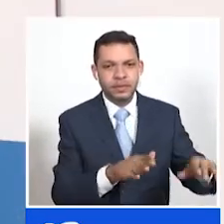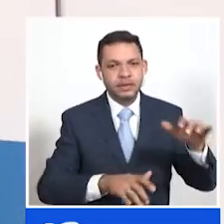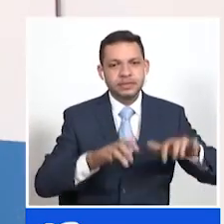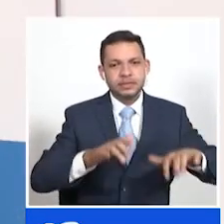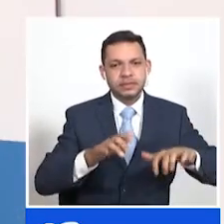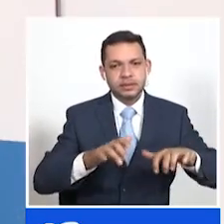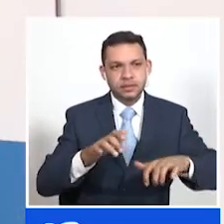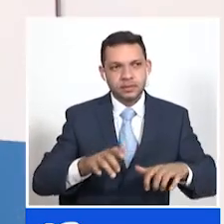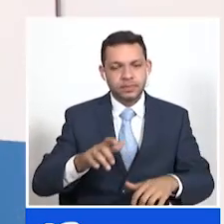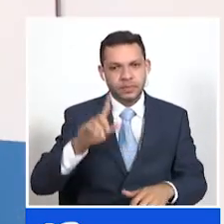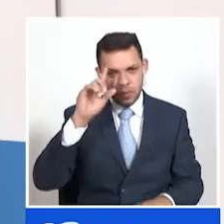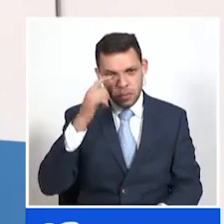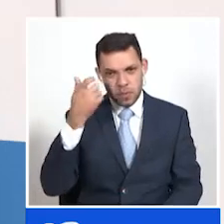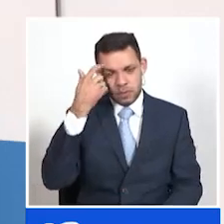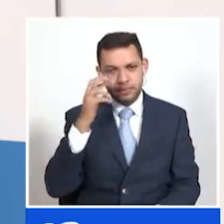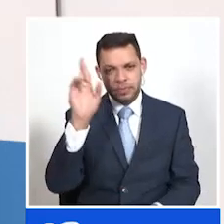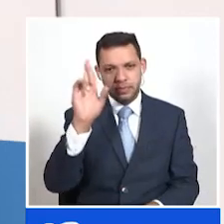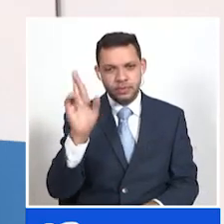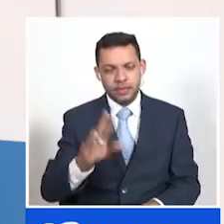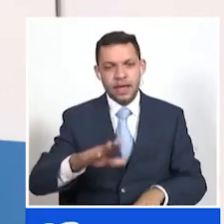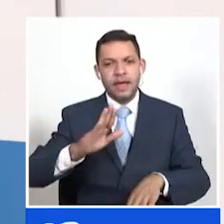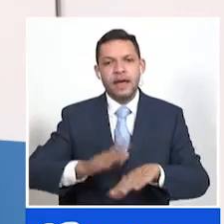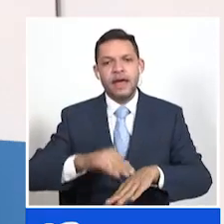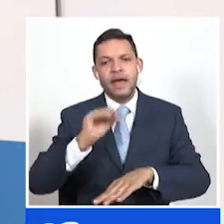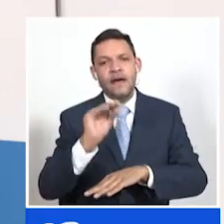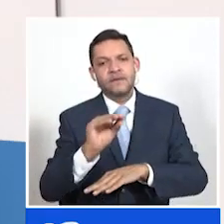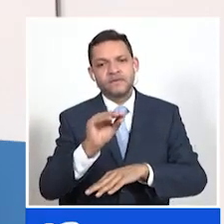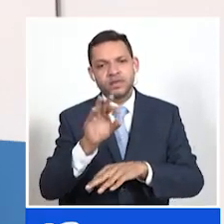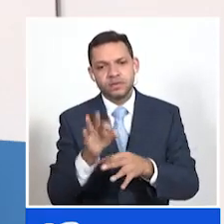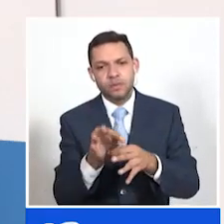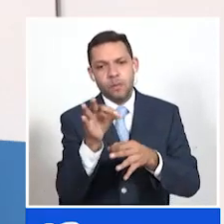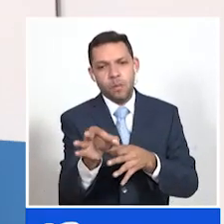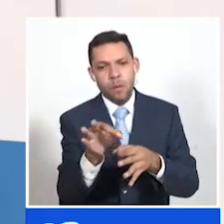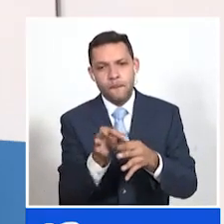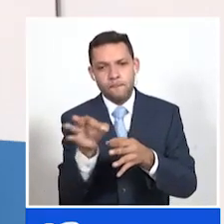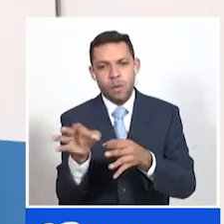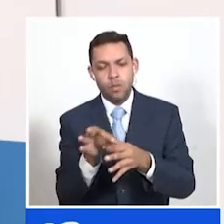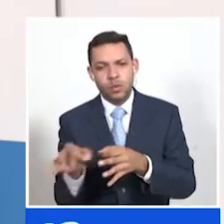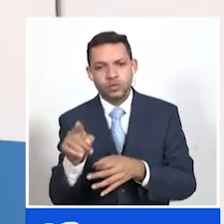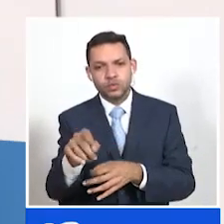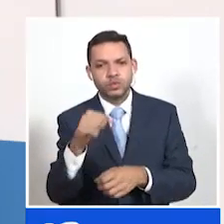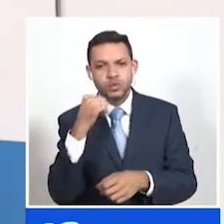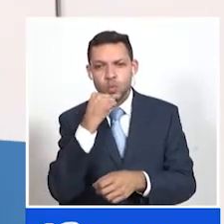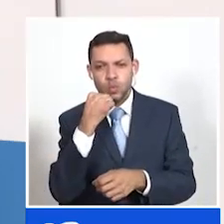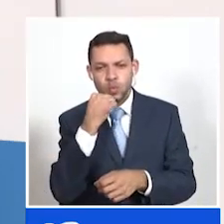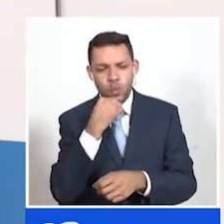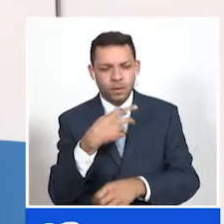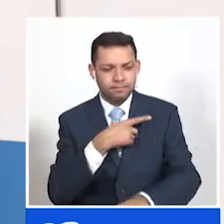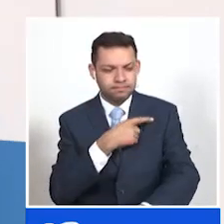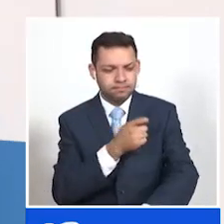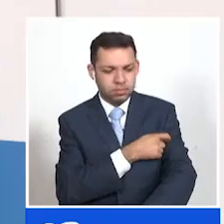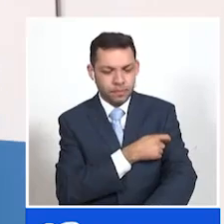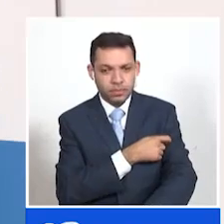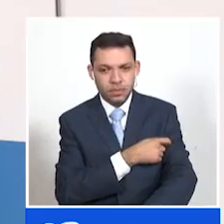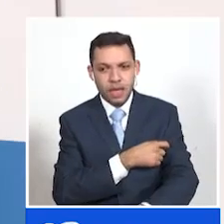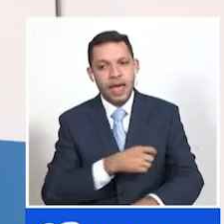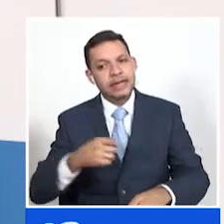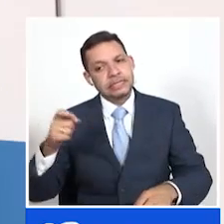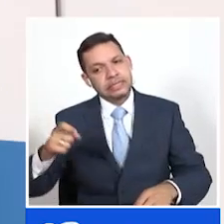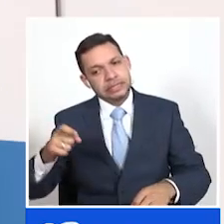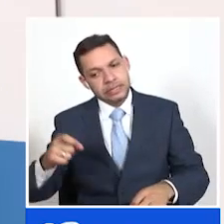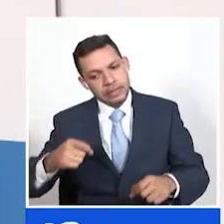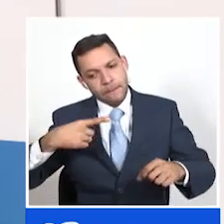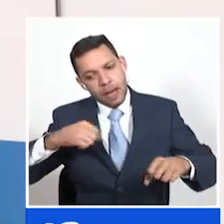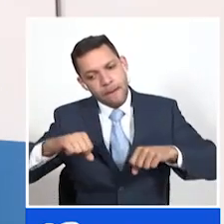de Risaralda hizo una seria advertencia a 5 municipios que serían los más rezagados en la aplicación de vacunas. O se agiliza el plan de